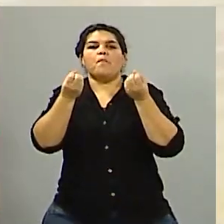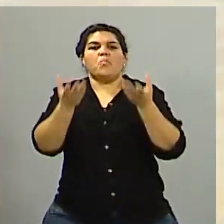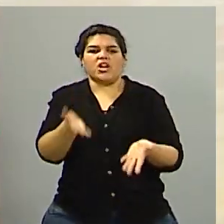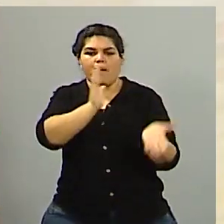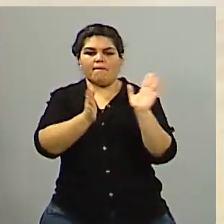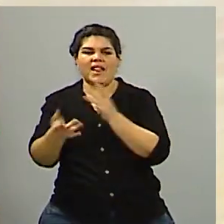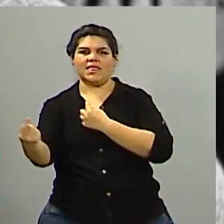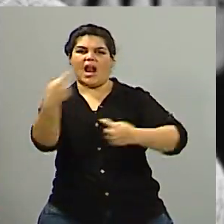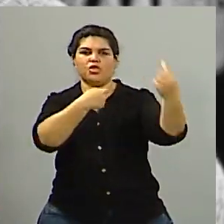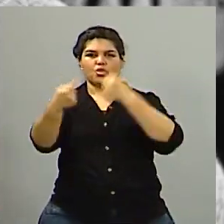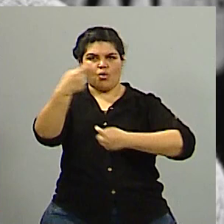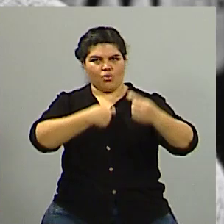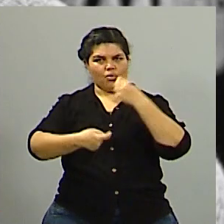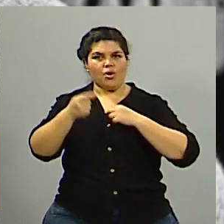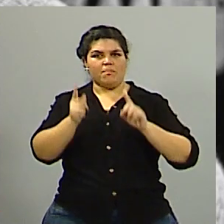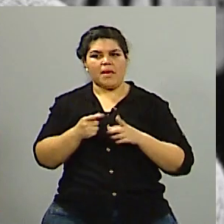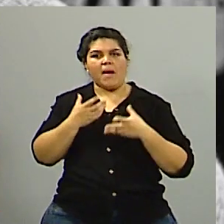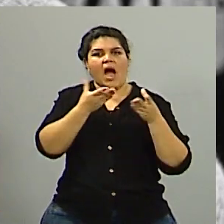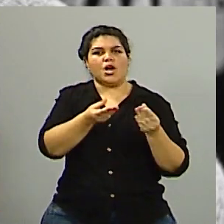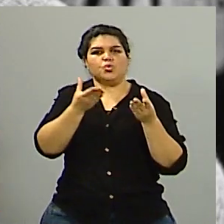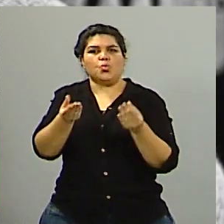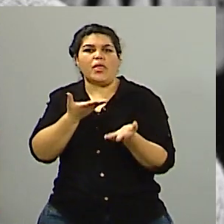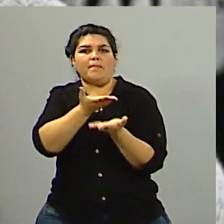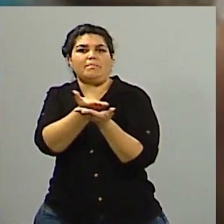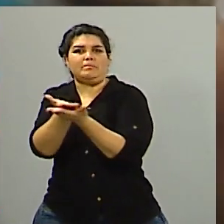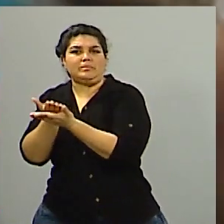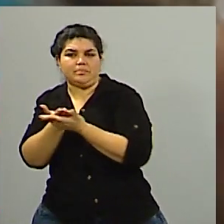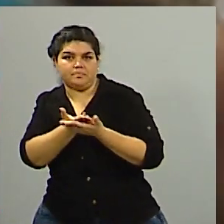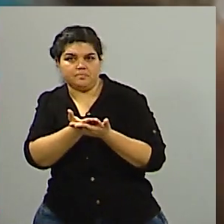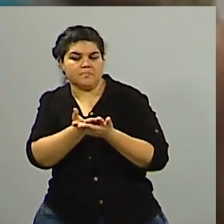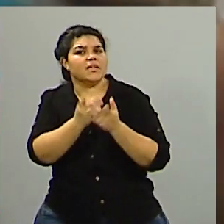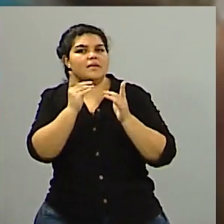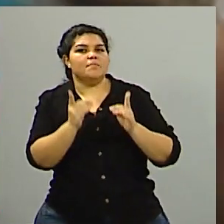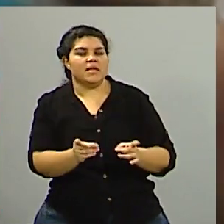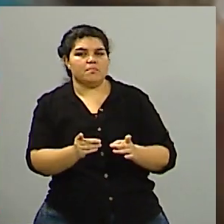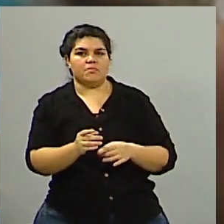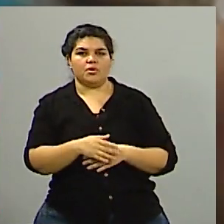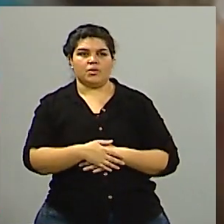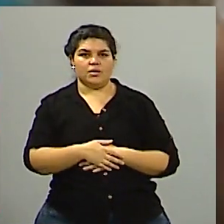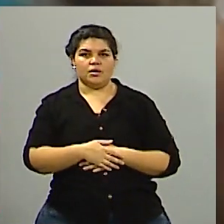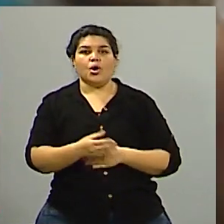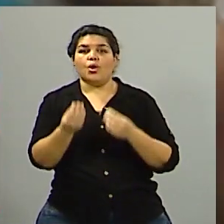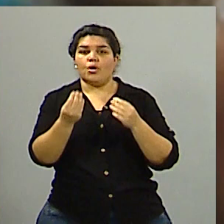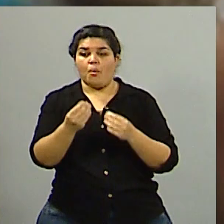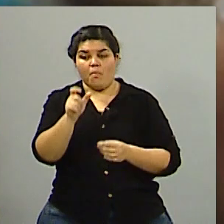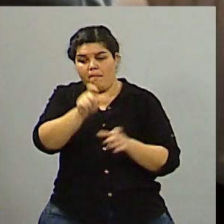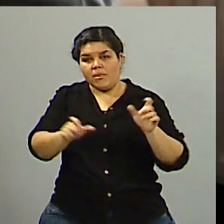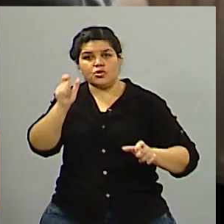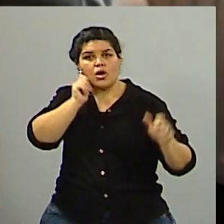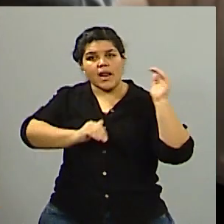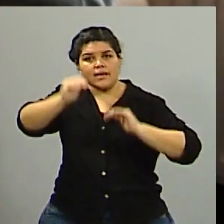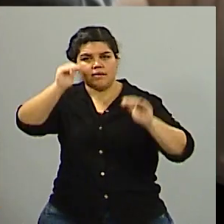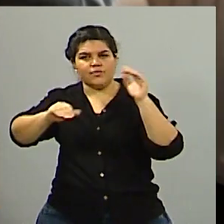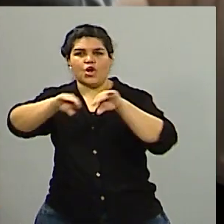hablaba por género, cómo era el tema de esa violencia que se impartía a esas personas mayores. El dato es